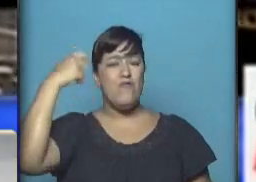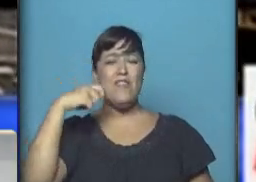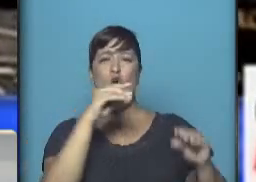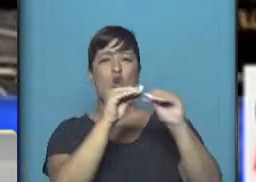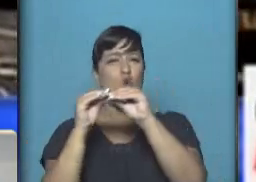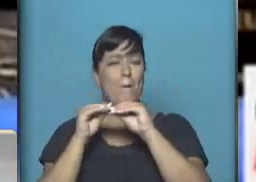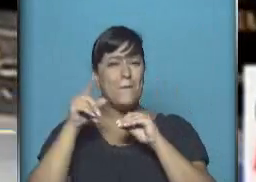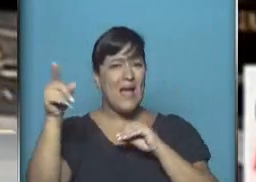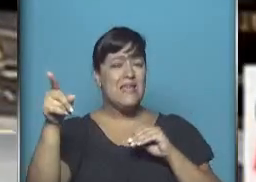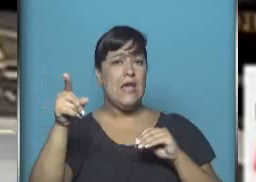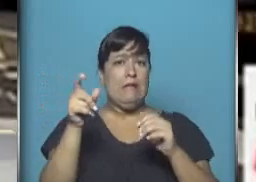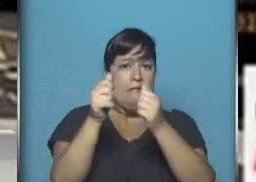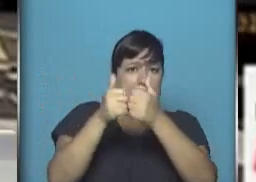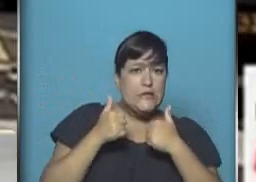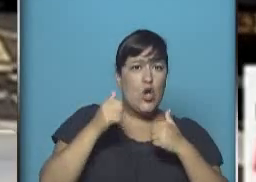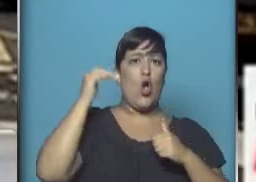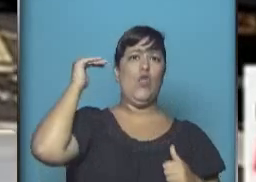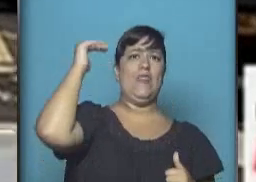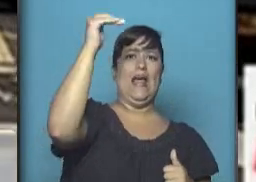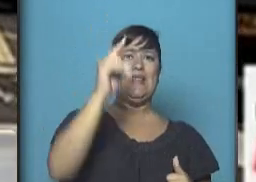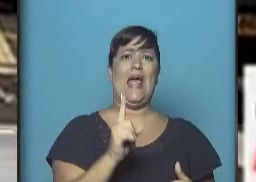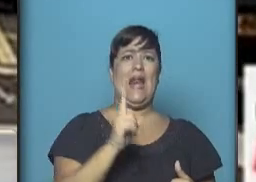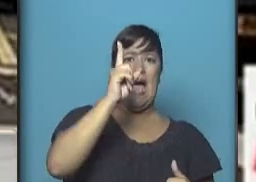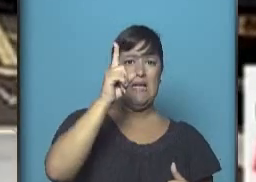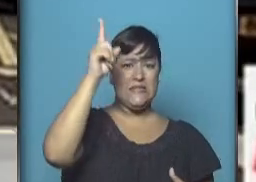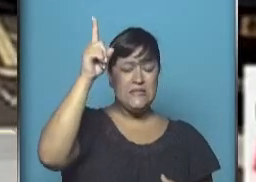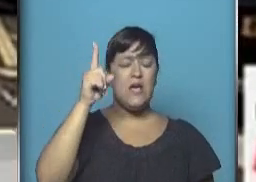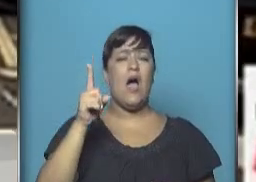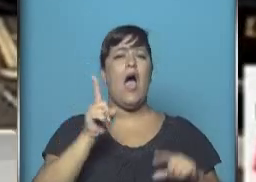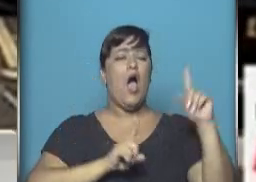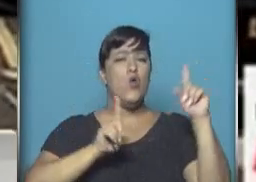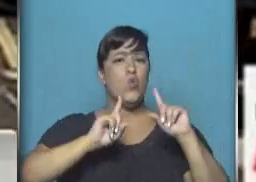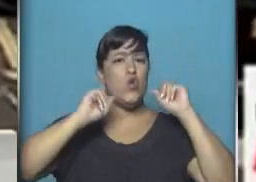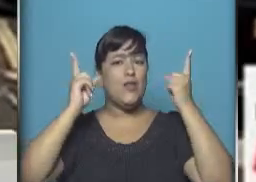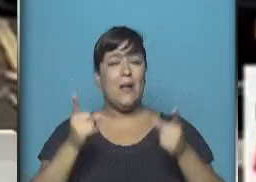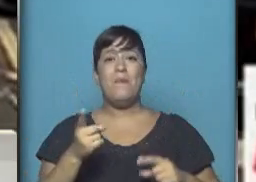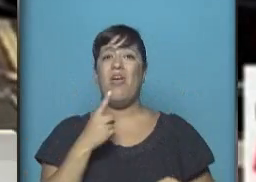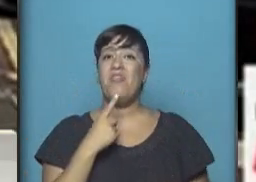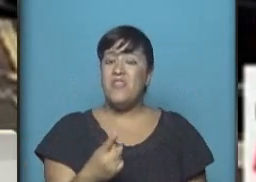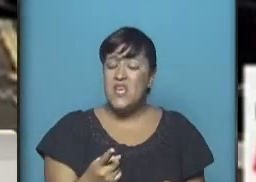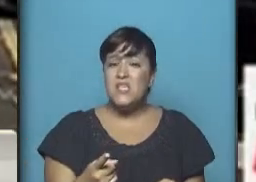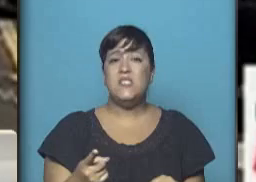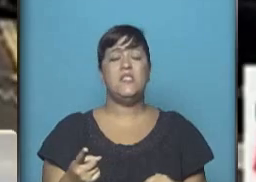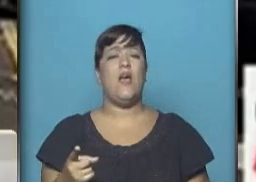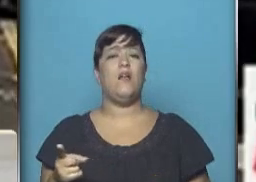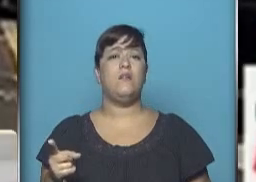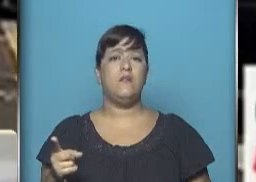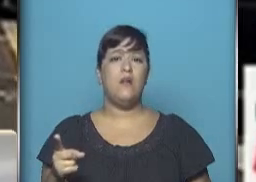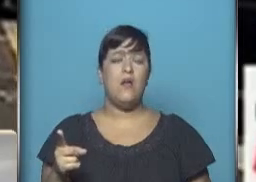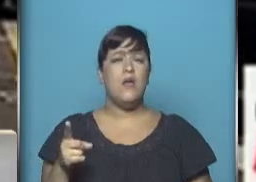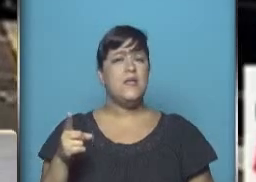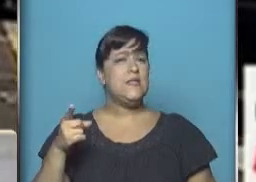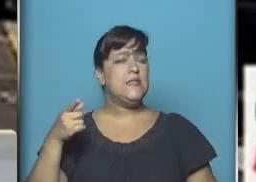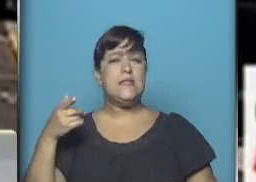que consiguieron refugiarse en el tejado del edificio. Algunos incluso dijeron que se había oído para vengar